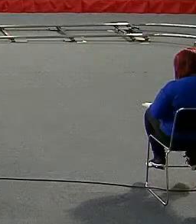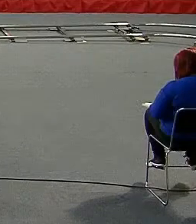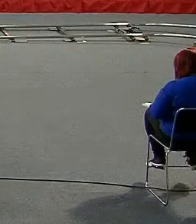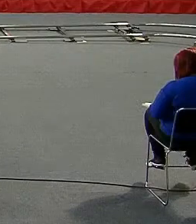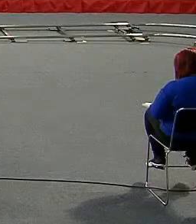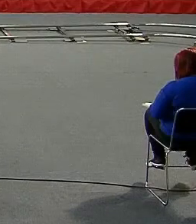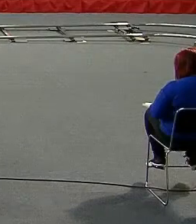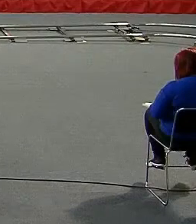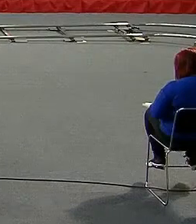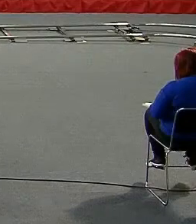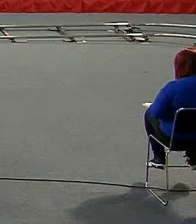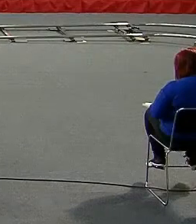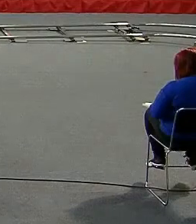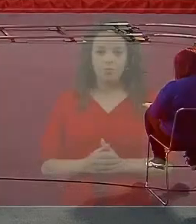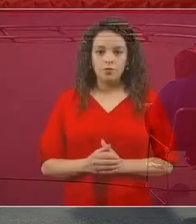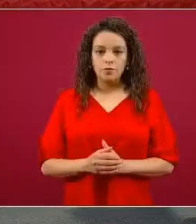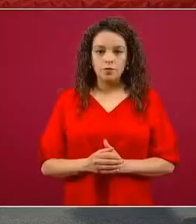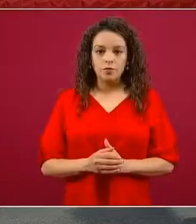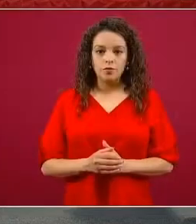Buenas noches.